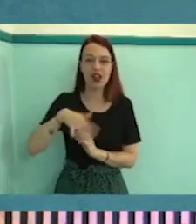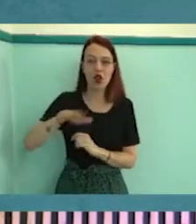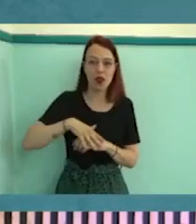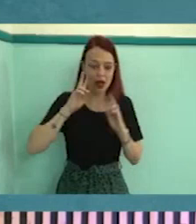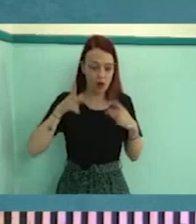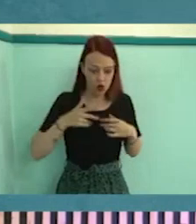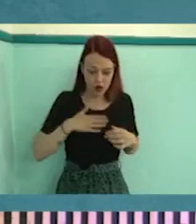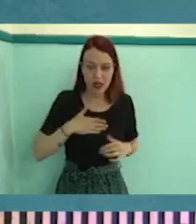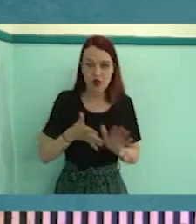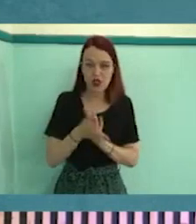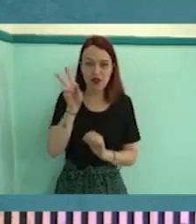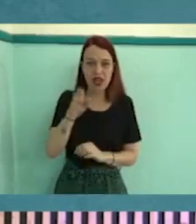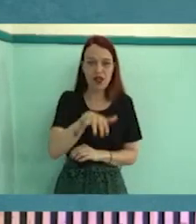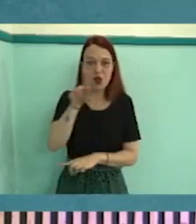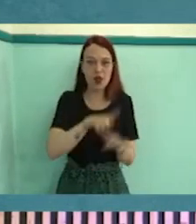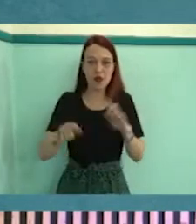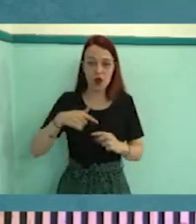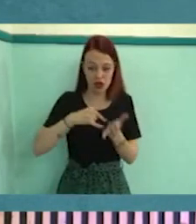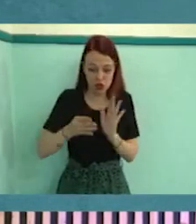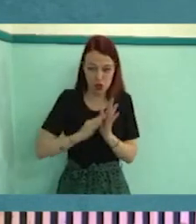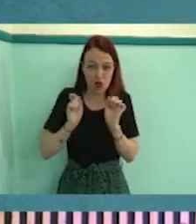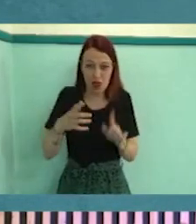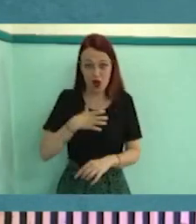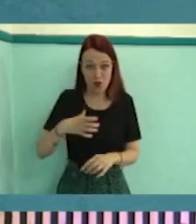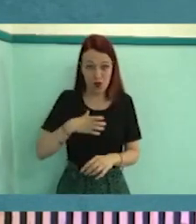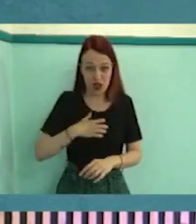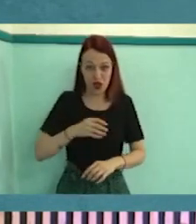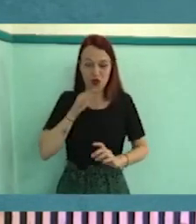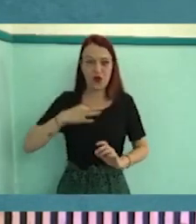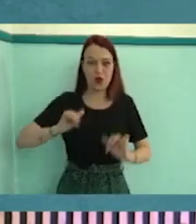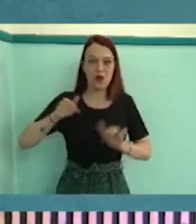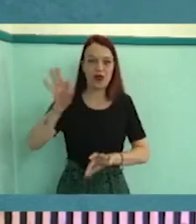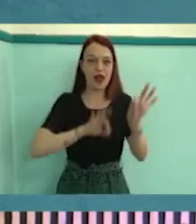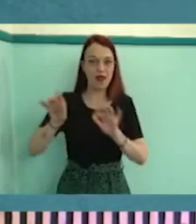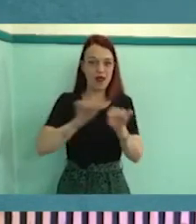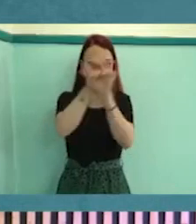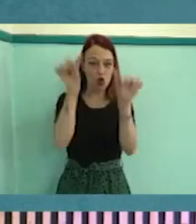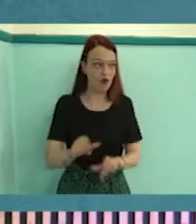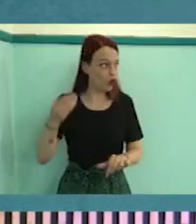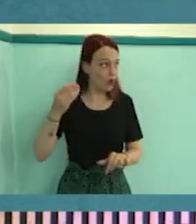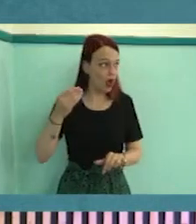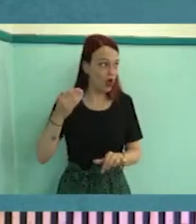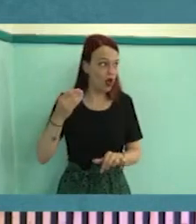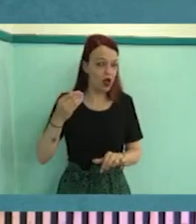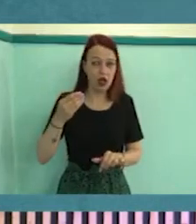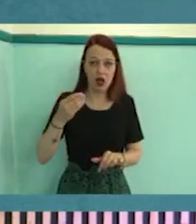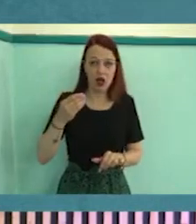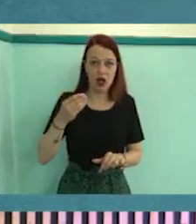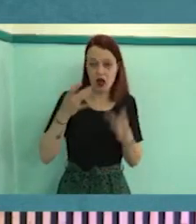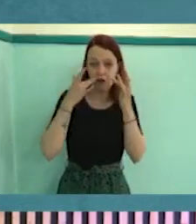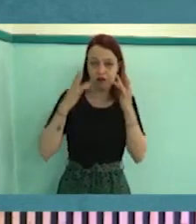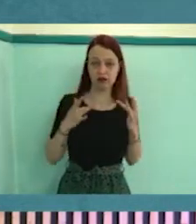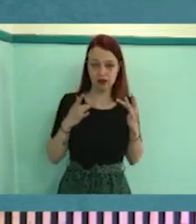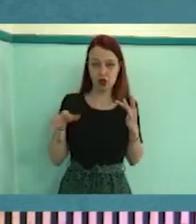es muy difícil que pueda ponerle solución a eso no y que pueda realmente empezar a decidir de forma e objetiva no o de